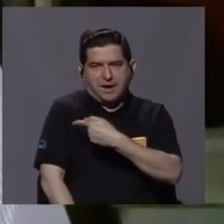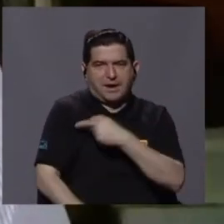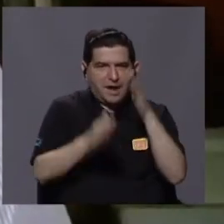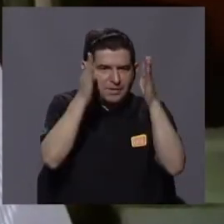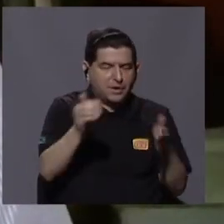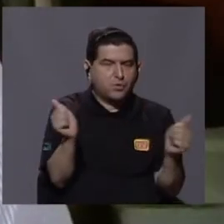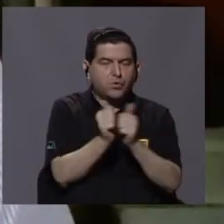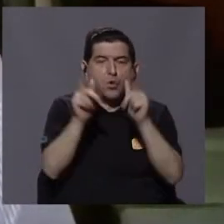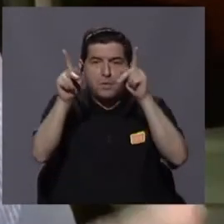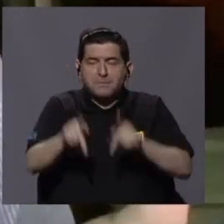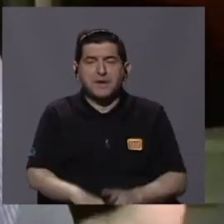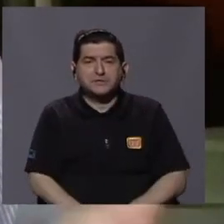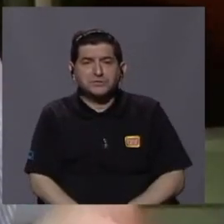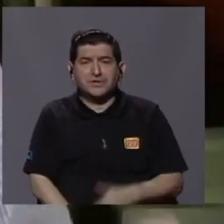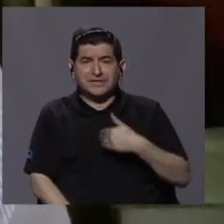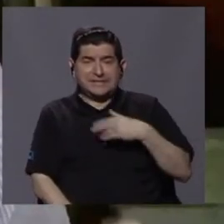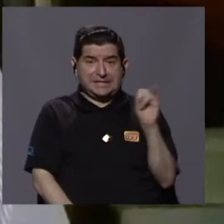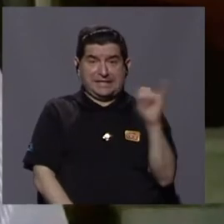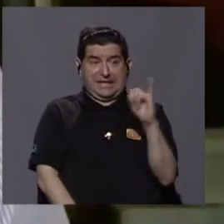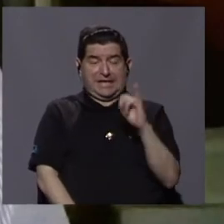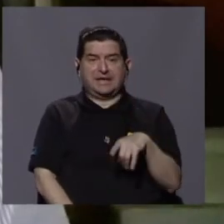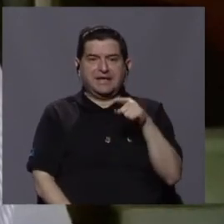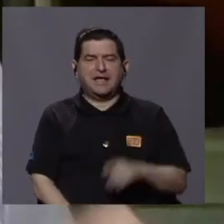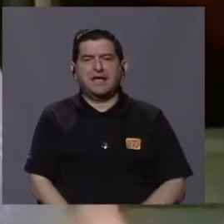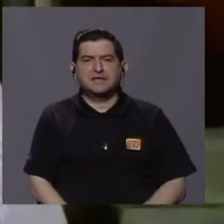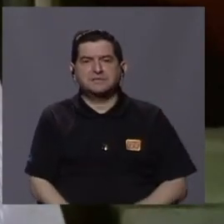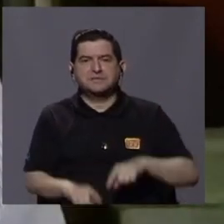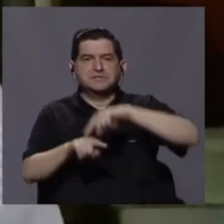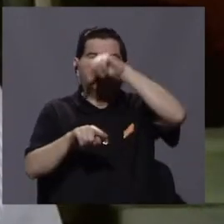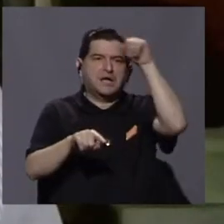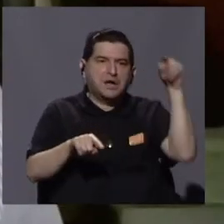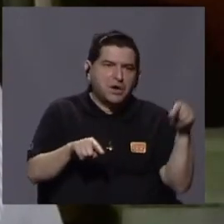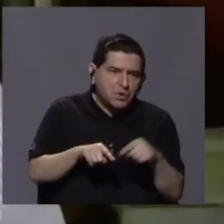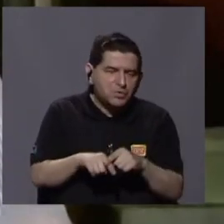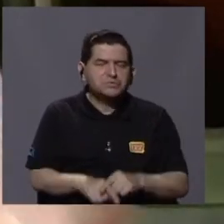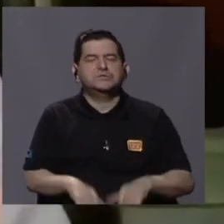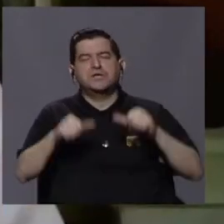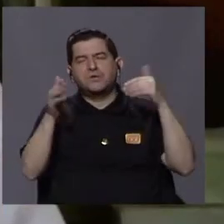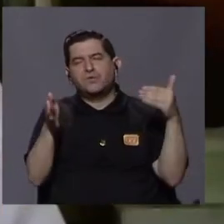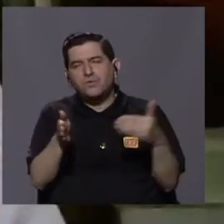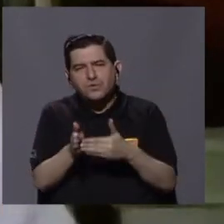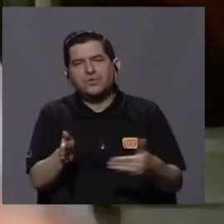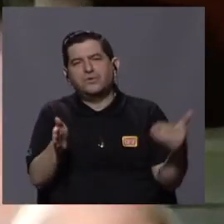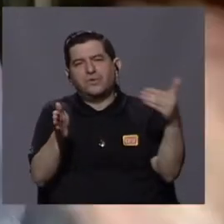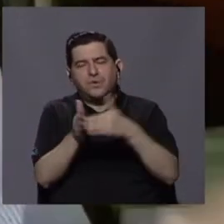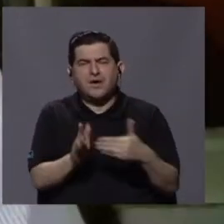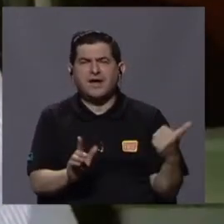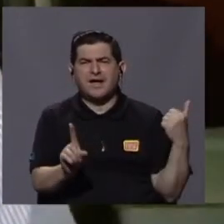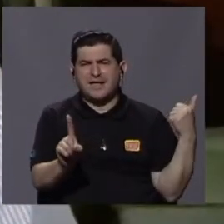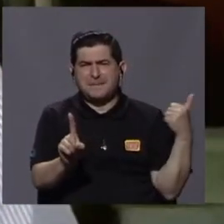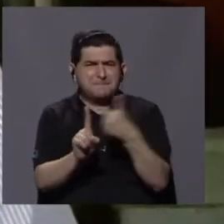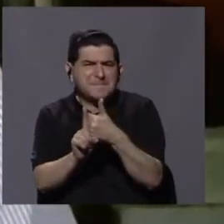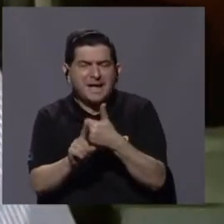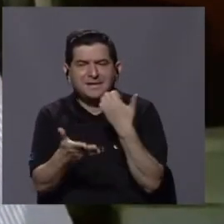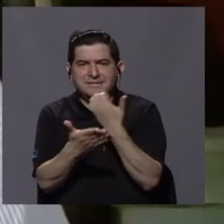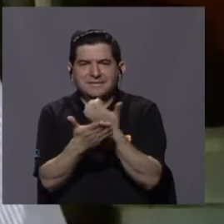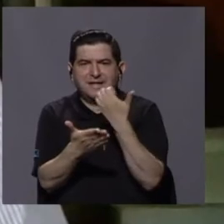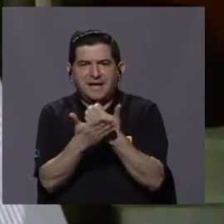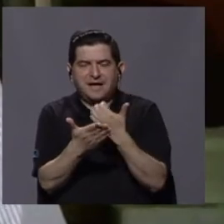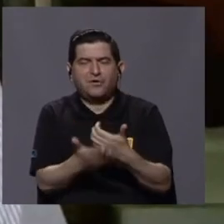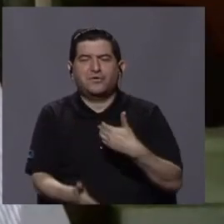infectados esto es un círculo vicioso que solo va a impactar mucho más a las economías